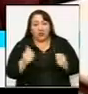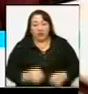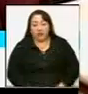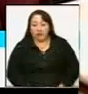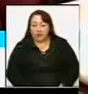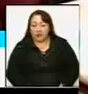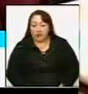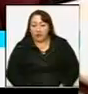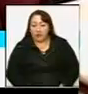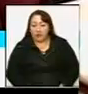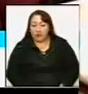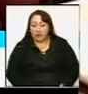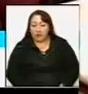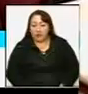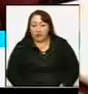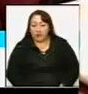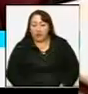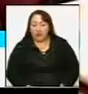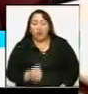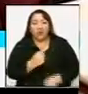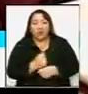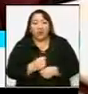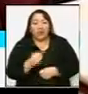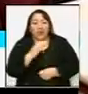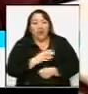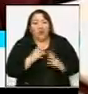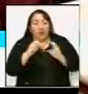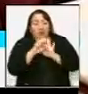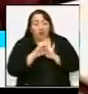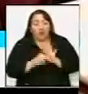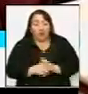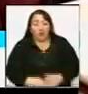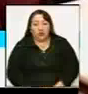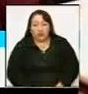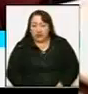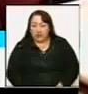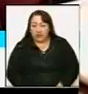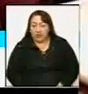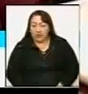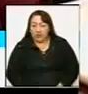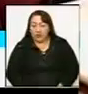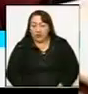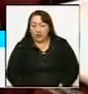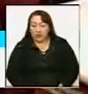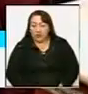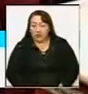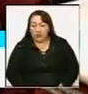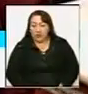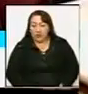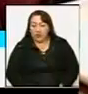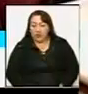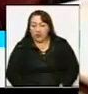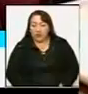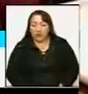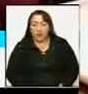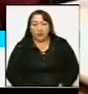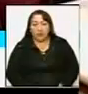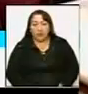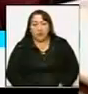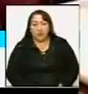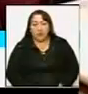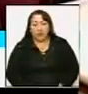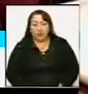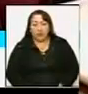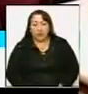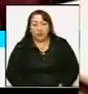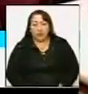sistema con funciones y atribuciones de carácter constitucional. Yo no sé si no estamos